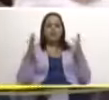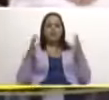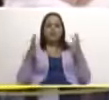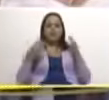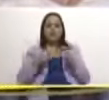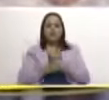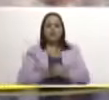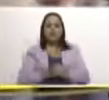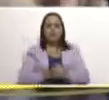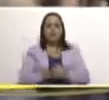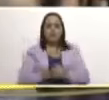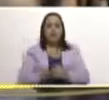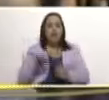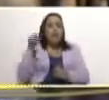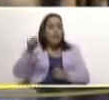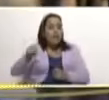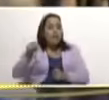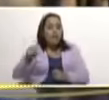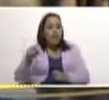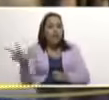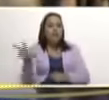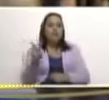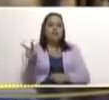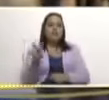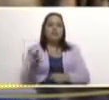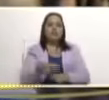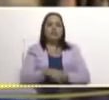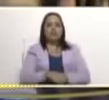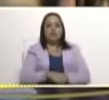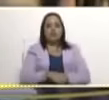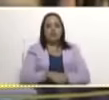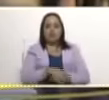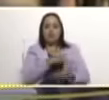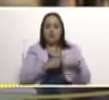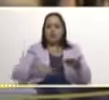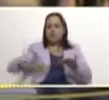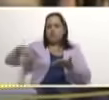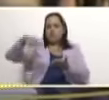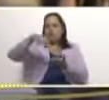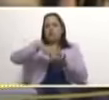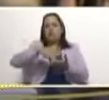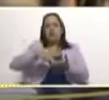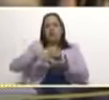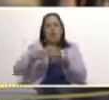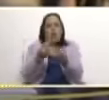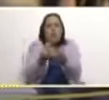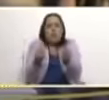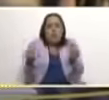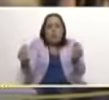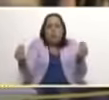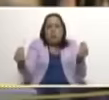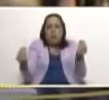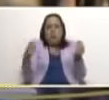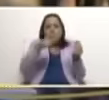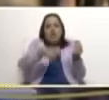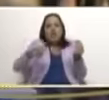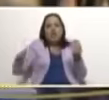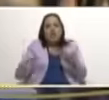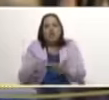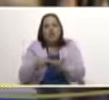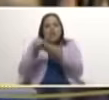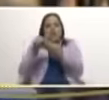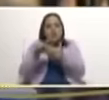Esa fue la Venezuela donde se levantaron por cientos y por miles héroes civiles,